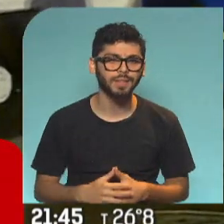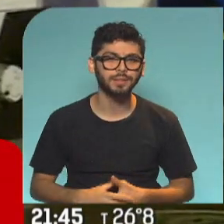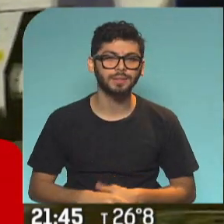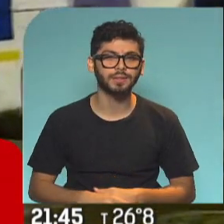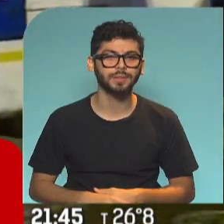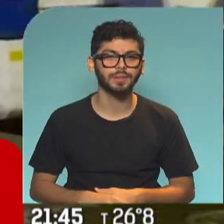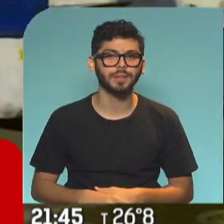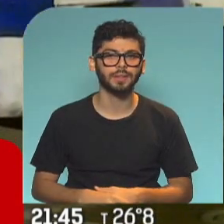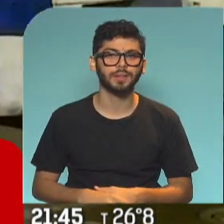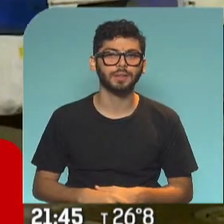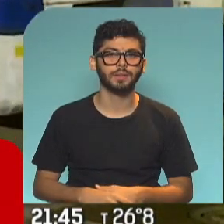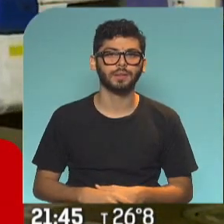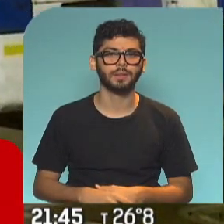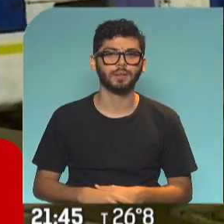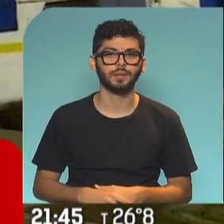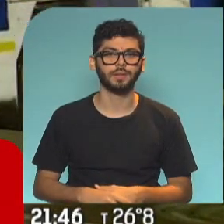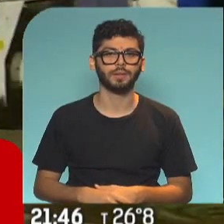No es...